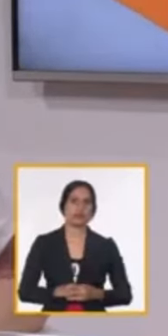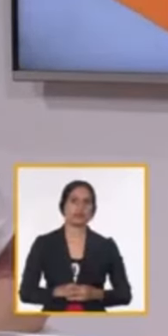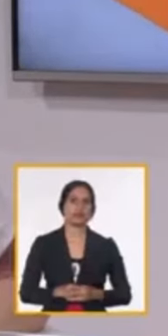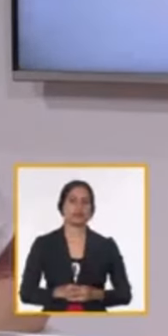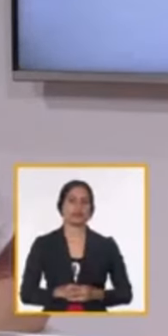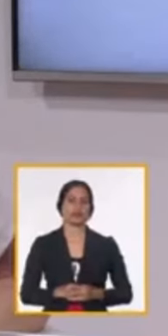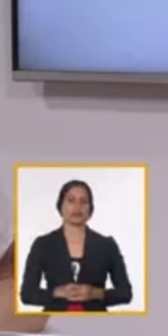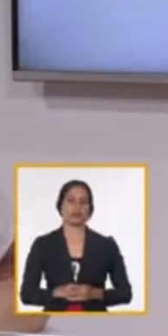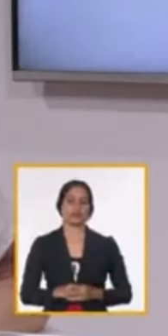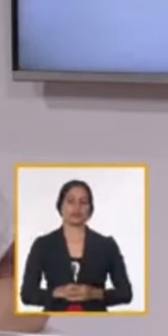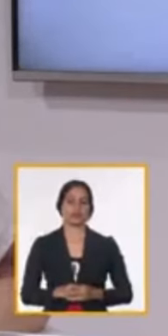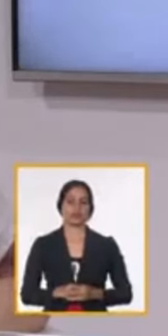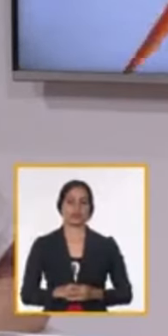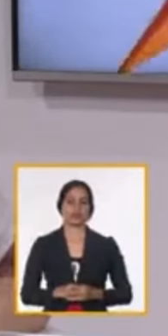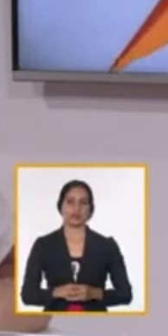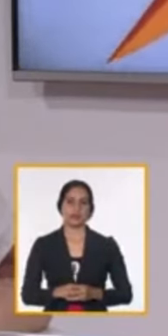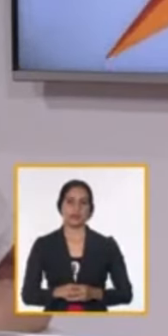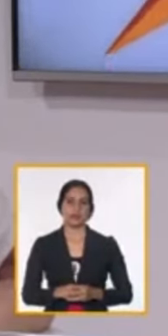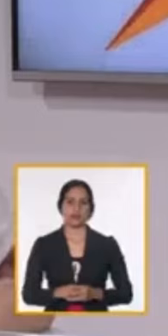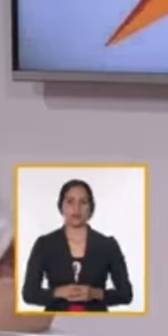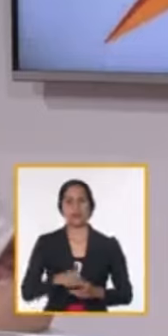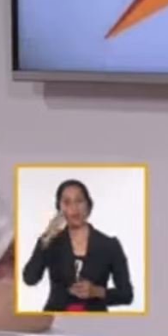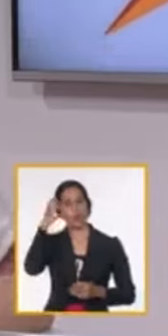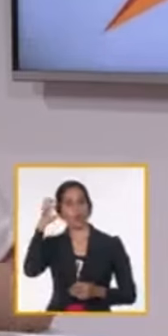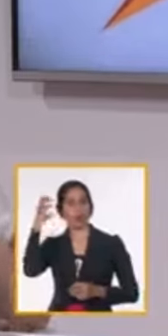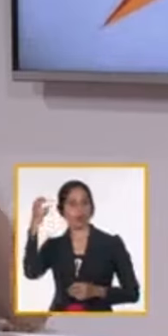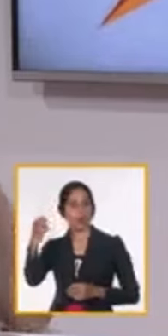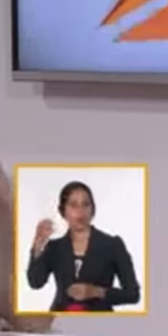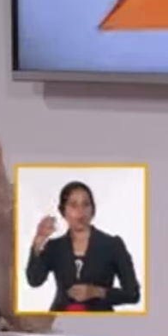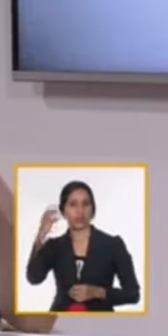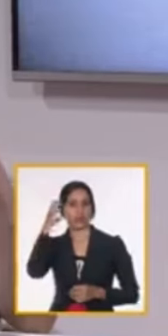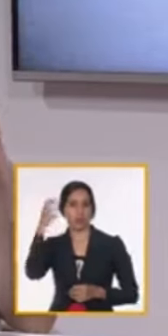el hecho de que es un Estado no democrático.